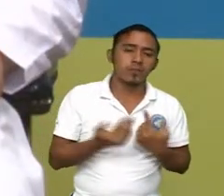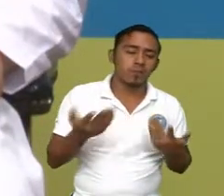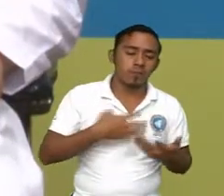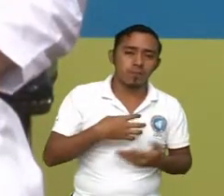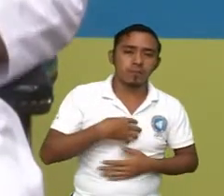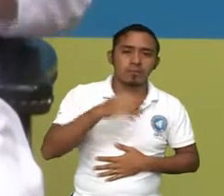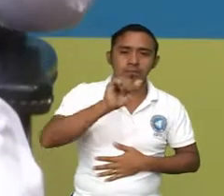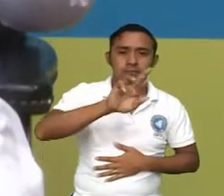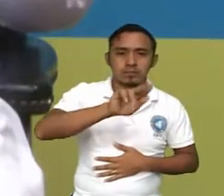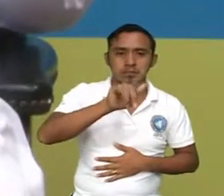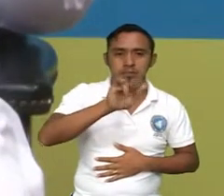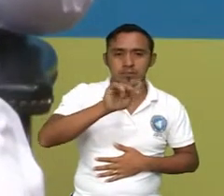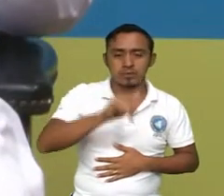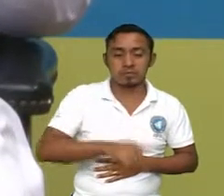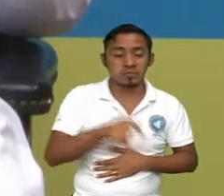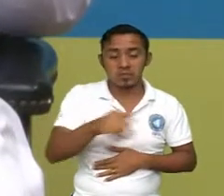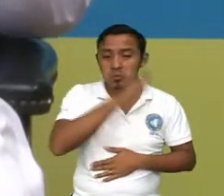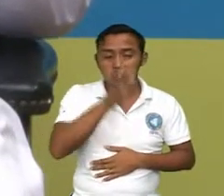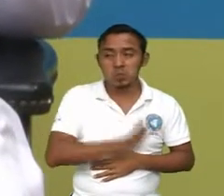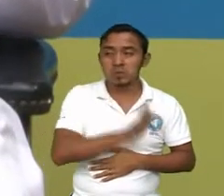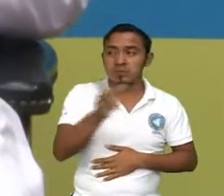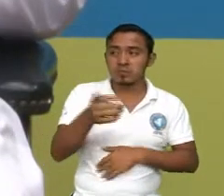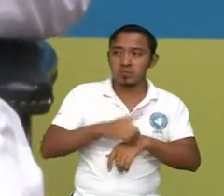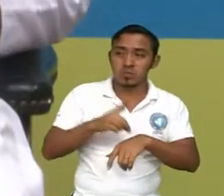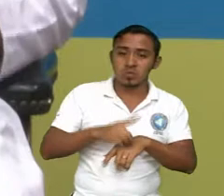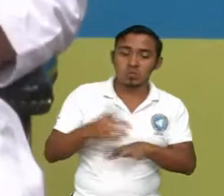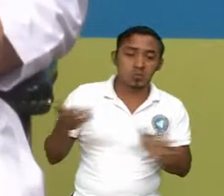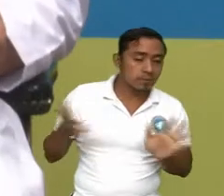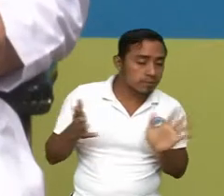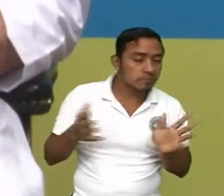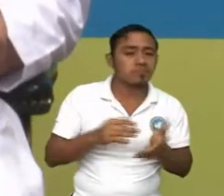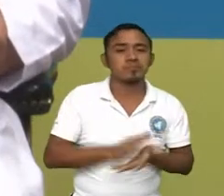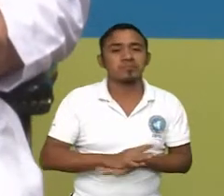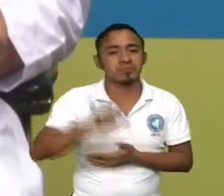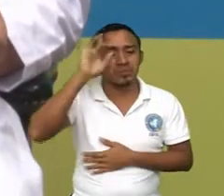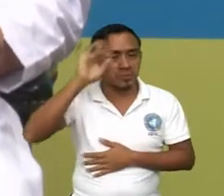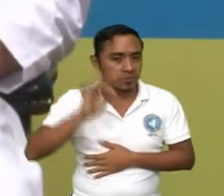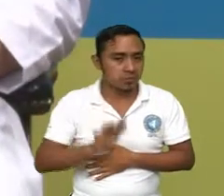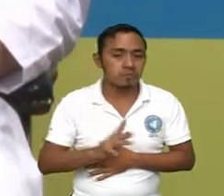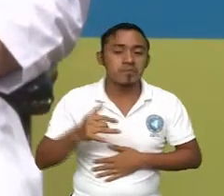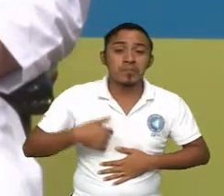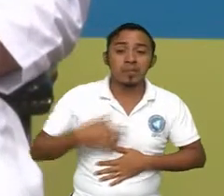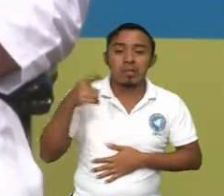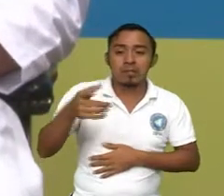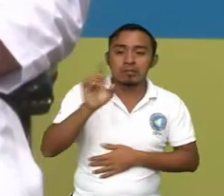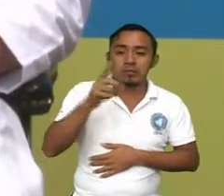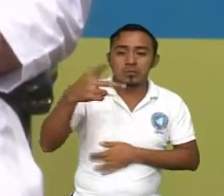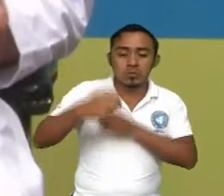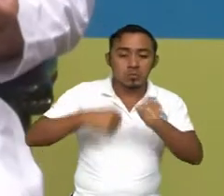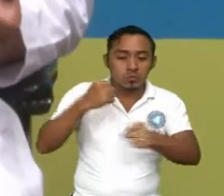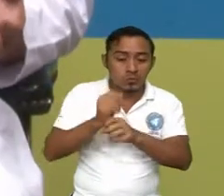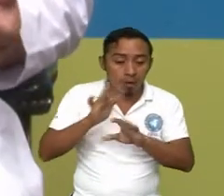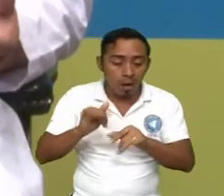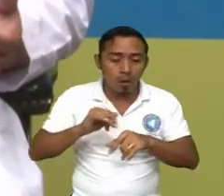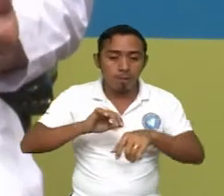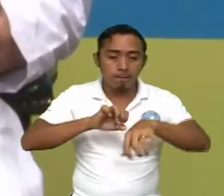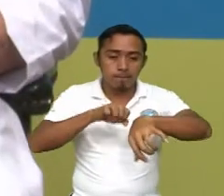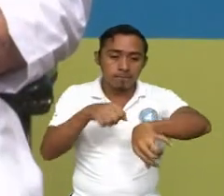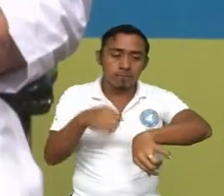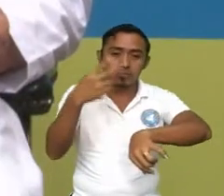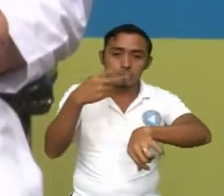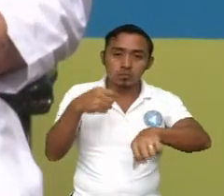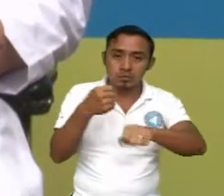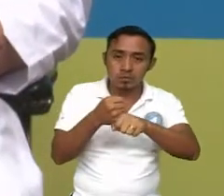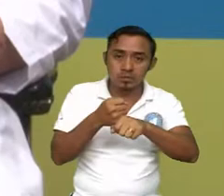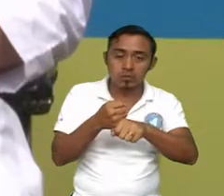18 años nunca lo trataron y a veces es por desconocimiento como estábamos hablando entonces puede haber después de dos años